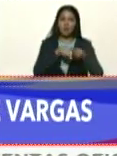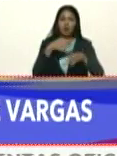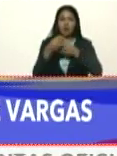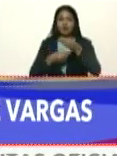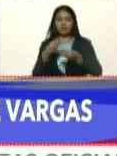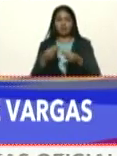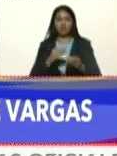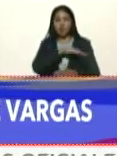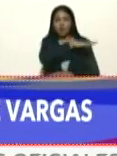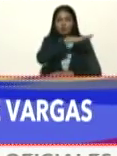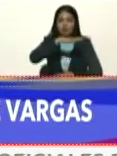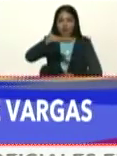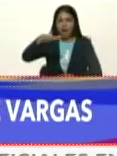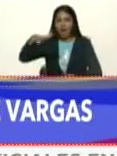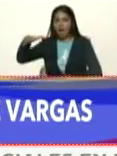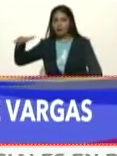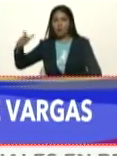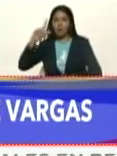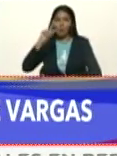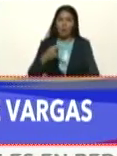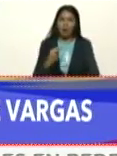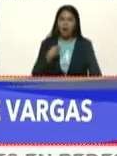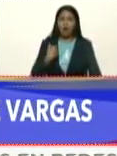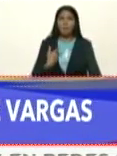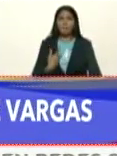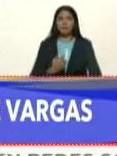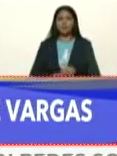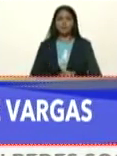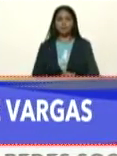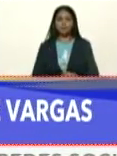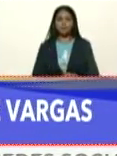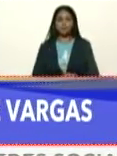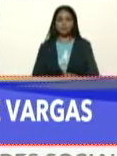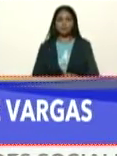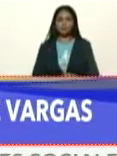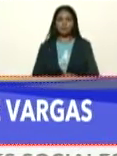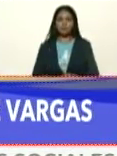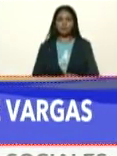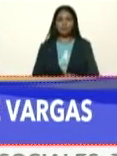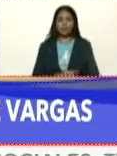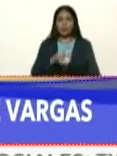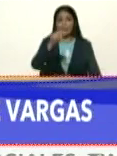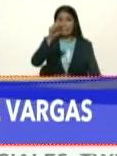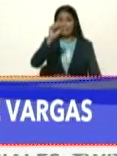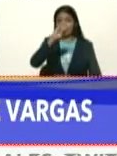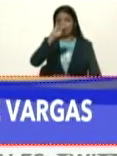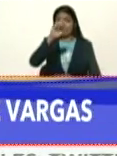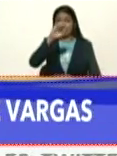de los Llanos, del gran taita José Antonio Páez.